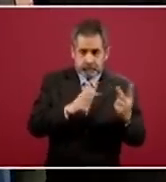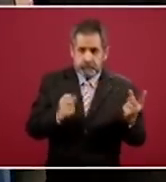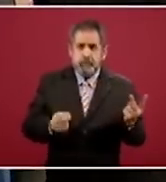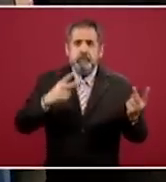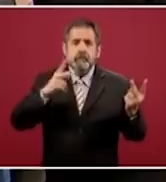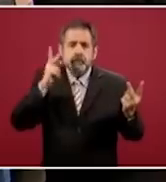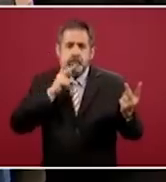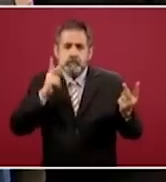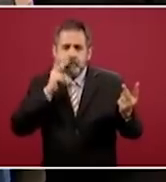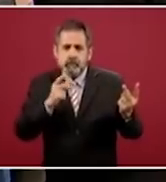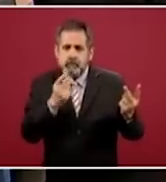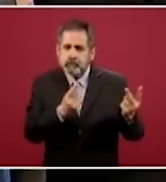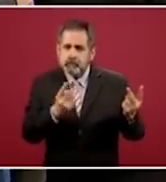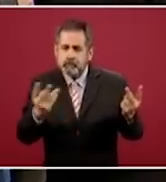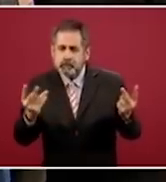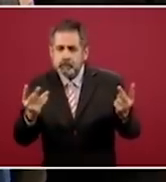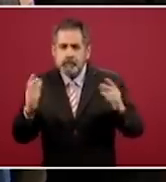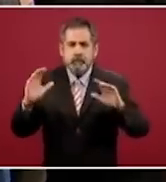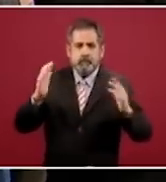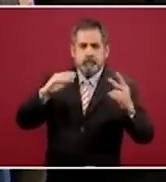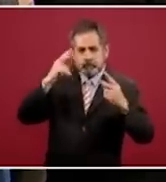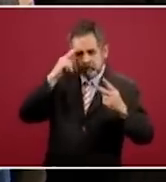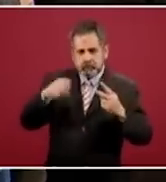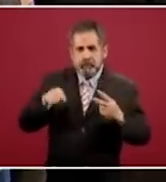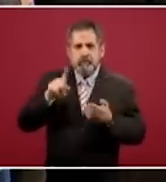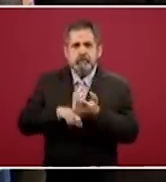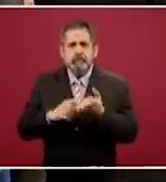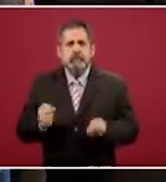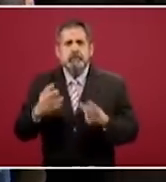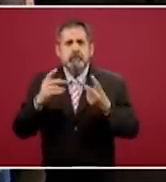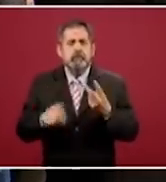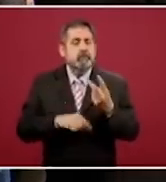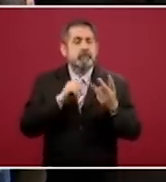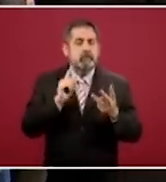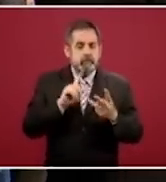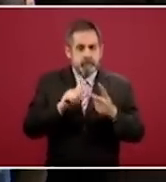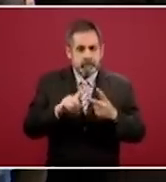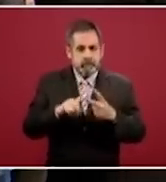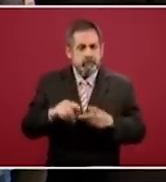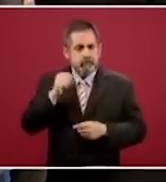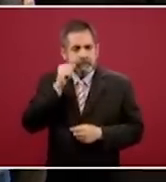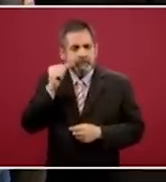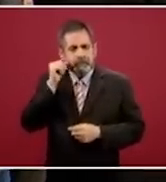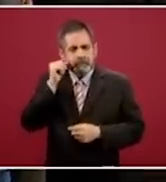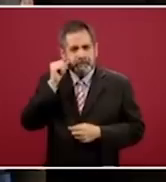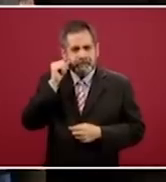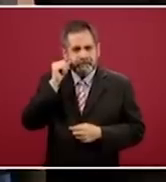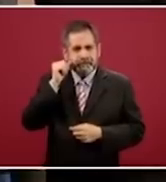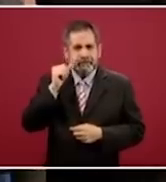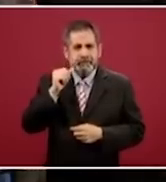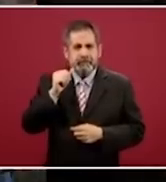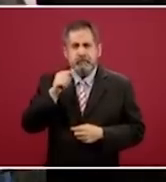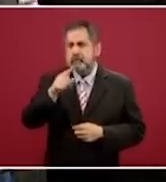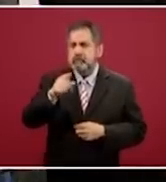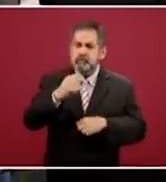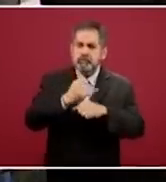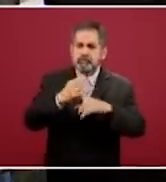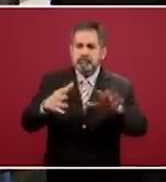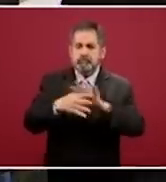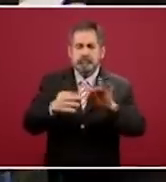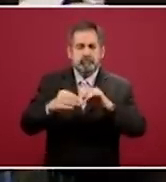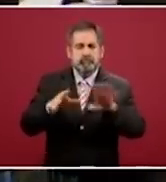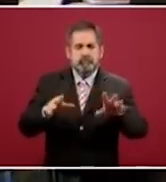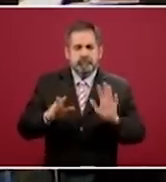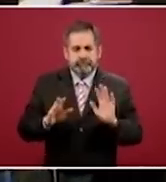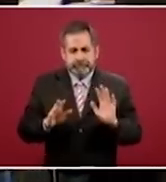hicieron y compararlas con las pruebas que hicieron en ese mes en México? Esa es una pregunta. Y otra, ayer usted dio una información que se